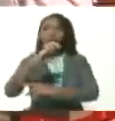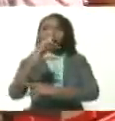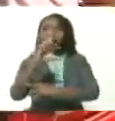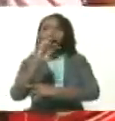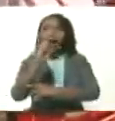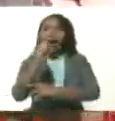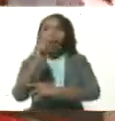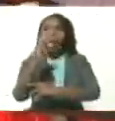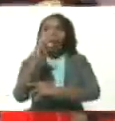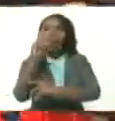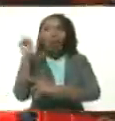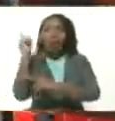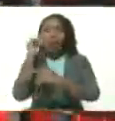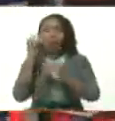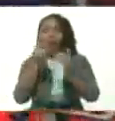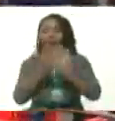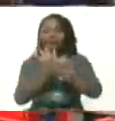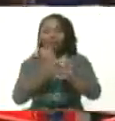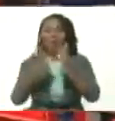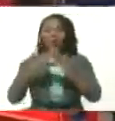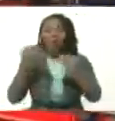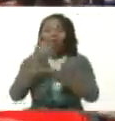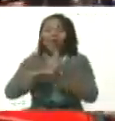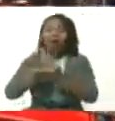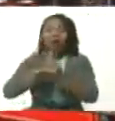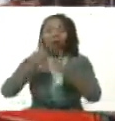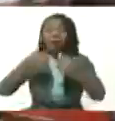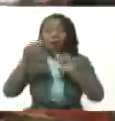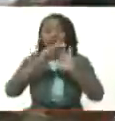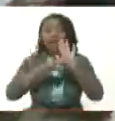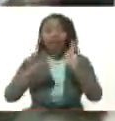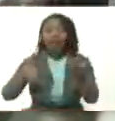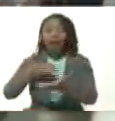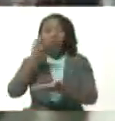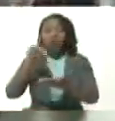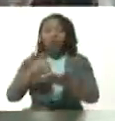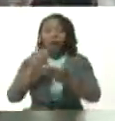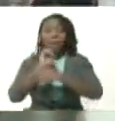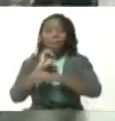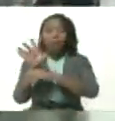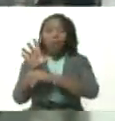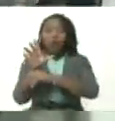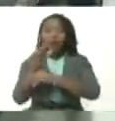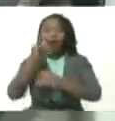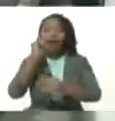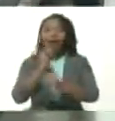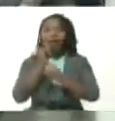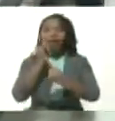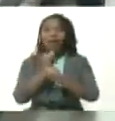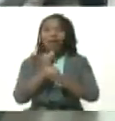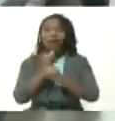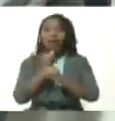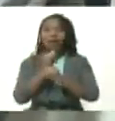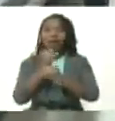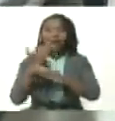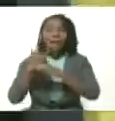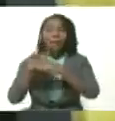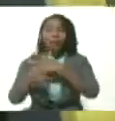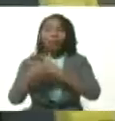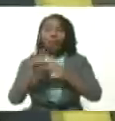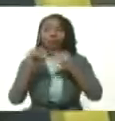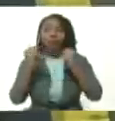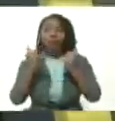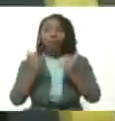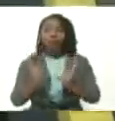explico. Todas las farmacias a nivel nacional nos envían sus pedidos por internet y sale automáticamente por